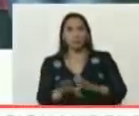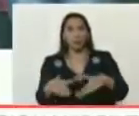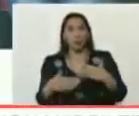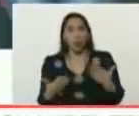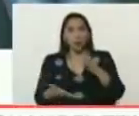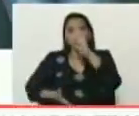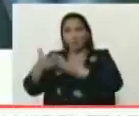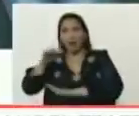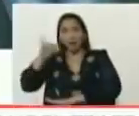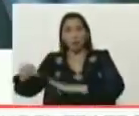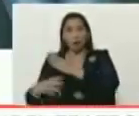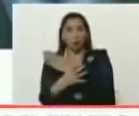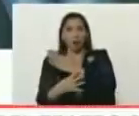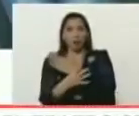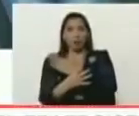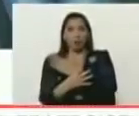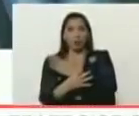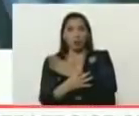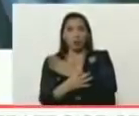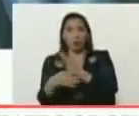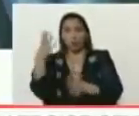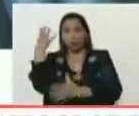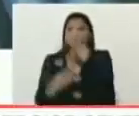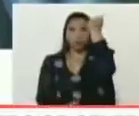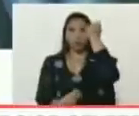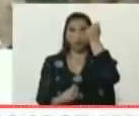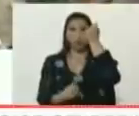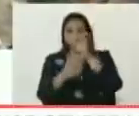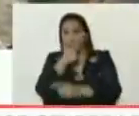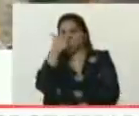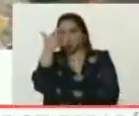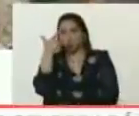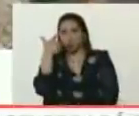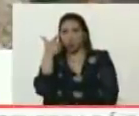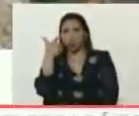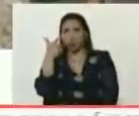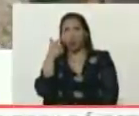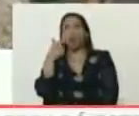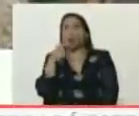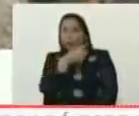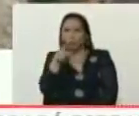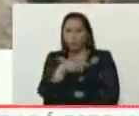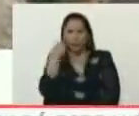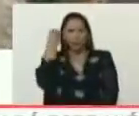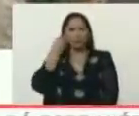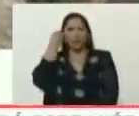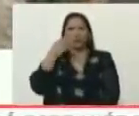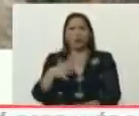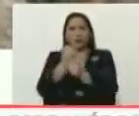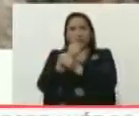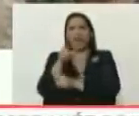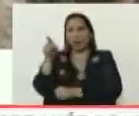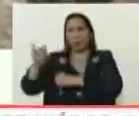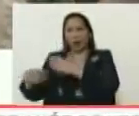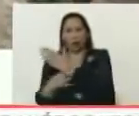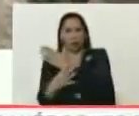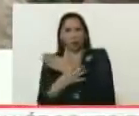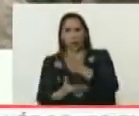para allá, para Estados Unidos, huyendo como un cobarde, como lo que es, cuenten que se los va a llevar a ustedes.